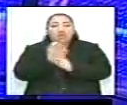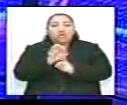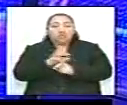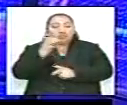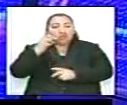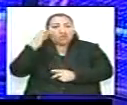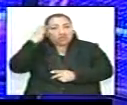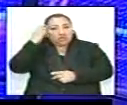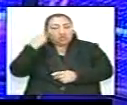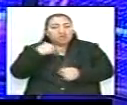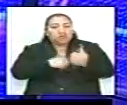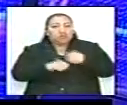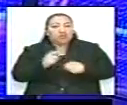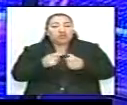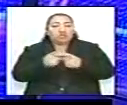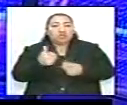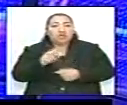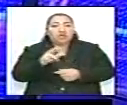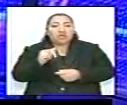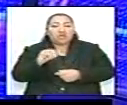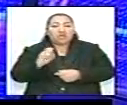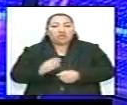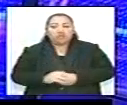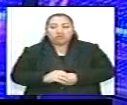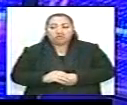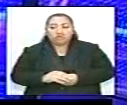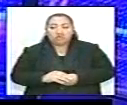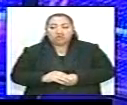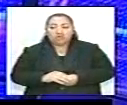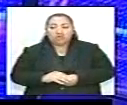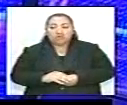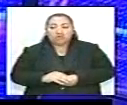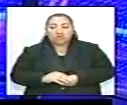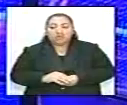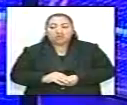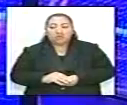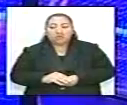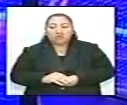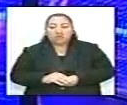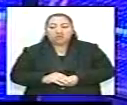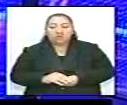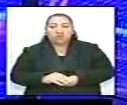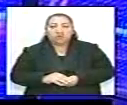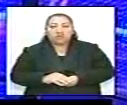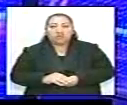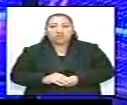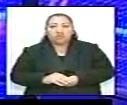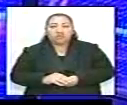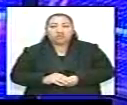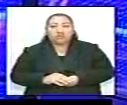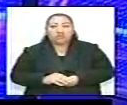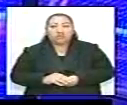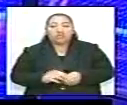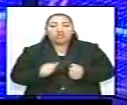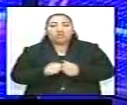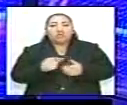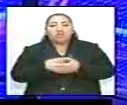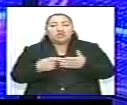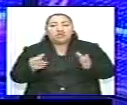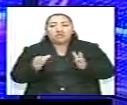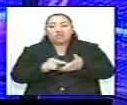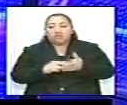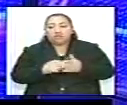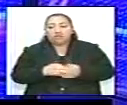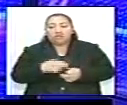que sufrió la congresista vicepresidenta Mercedes Arauz a raíz de la publicación de una caricatura de un semanario local. Nos referimos al